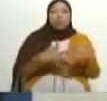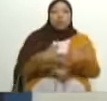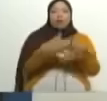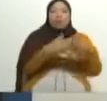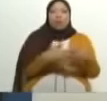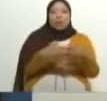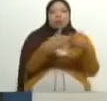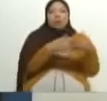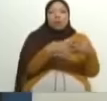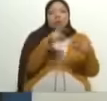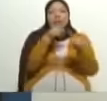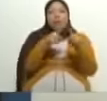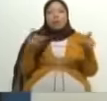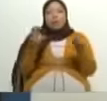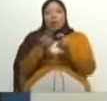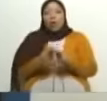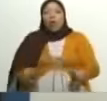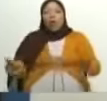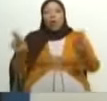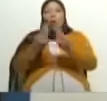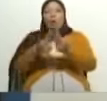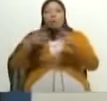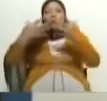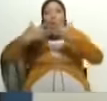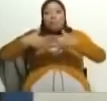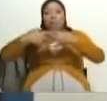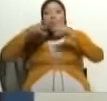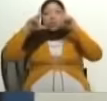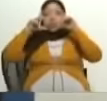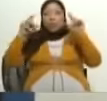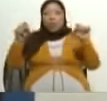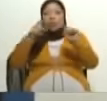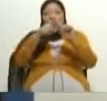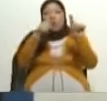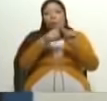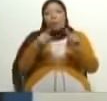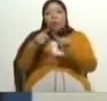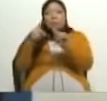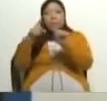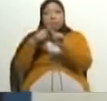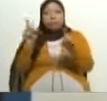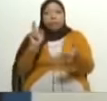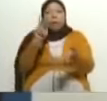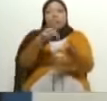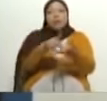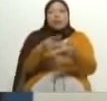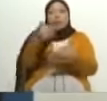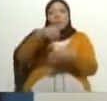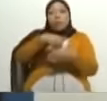expertos de las Naciones Unidas además de otras